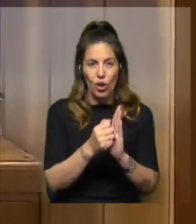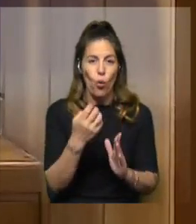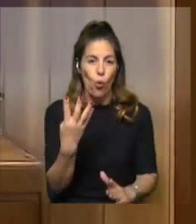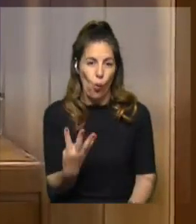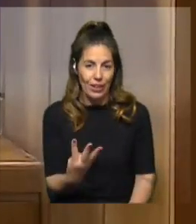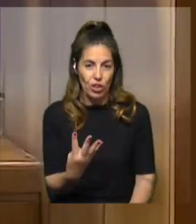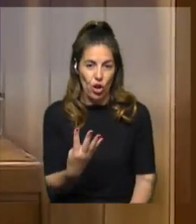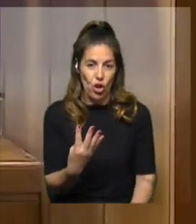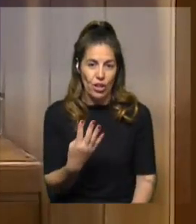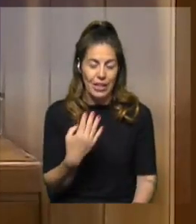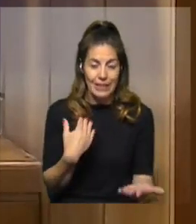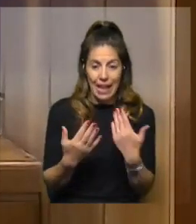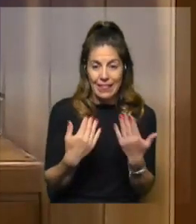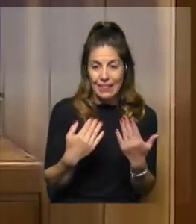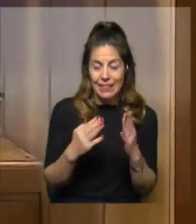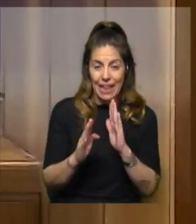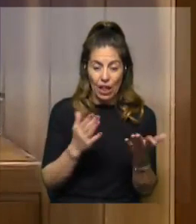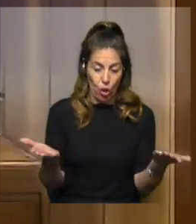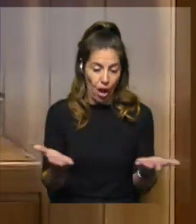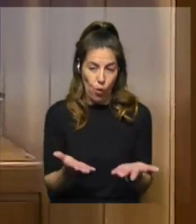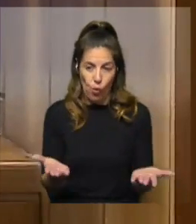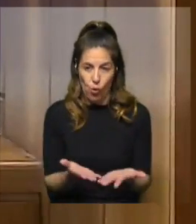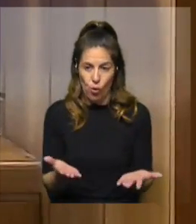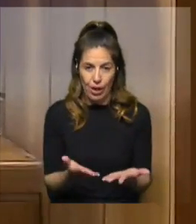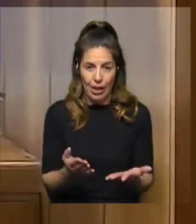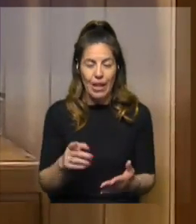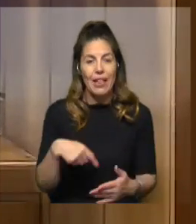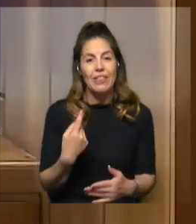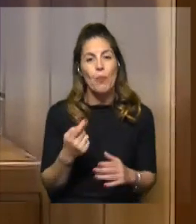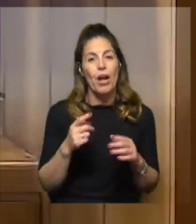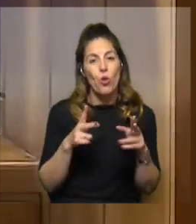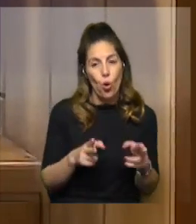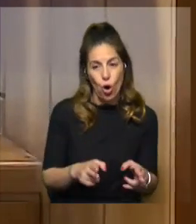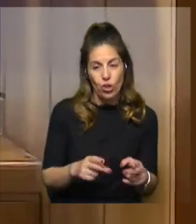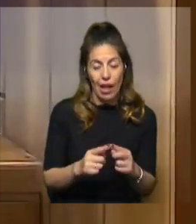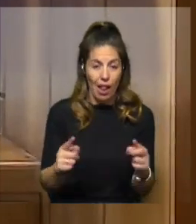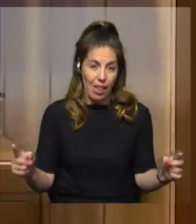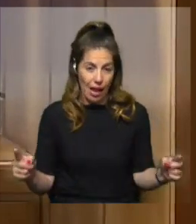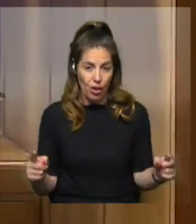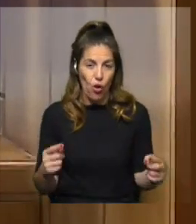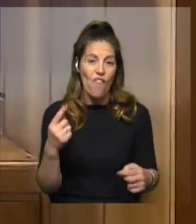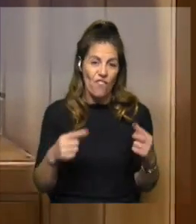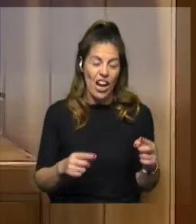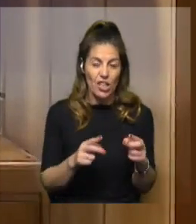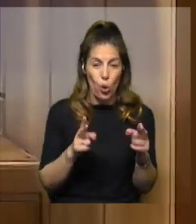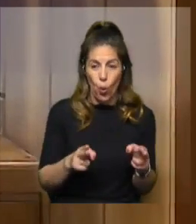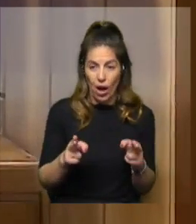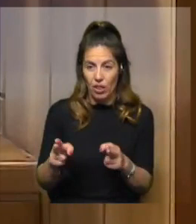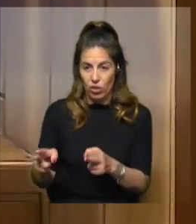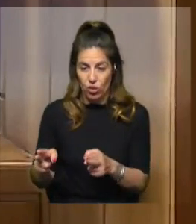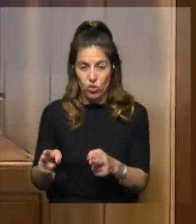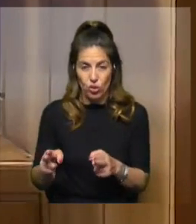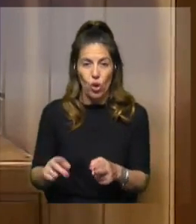están tratando por estas horas, después de un cuarto intermedio largo, varios cuartos intermedios, uno